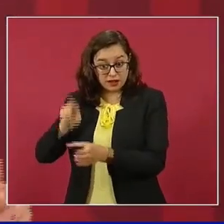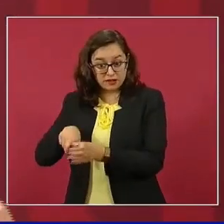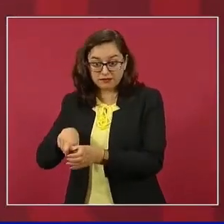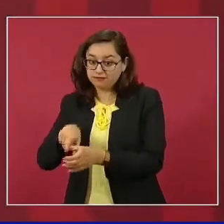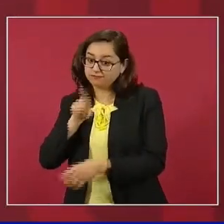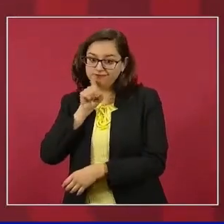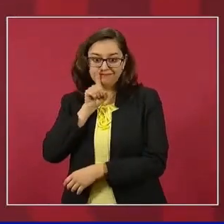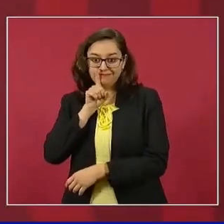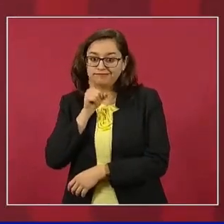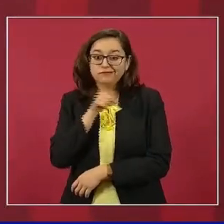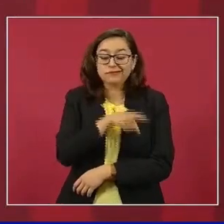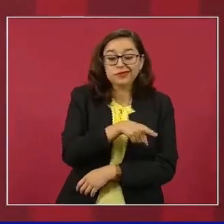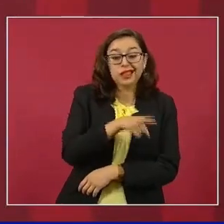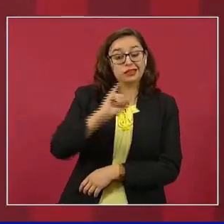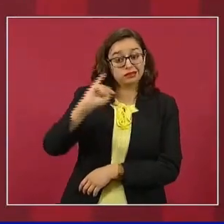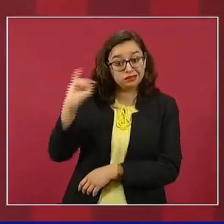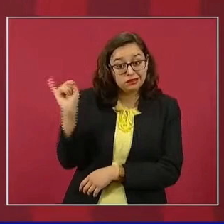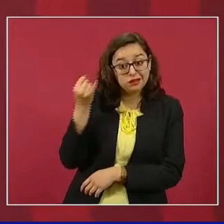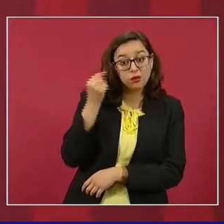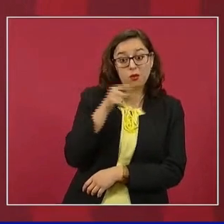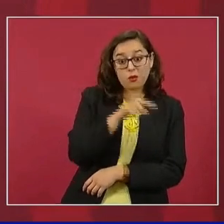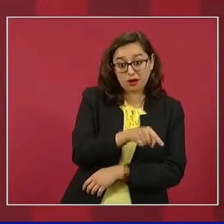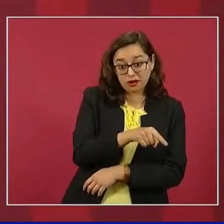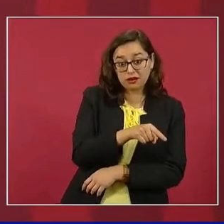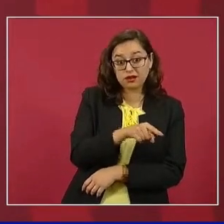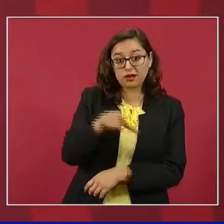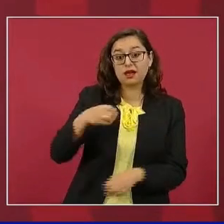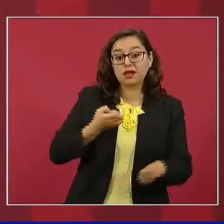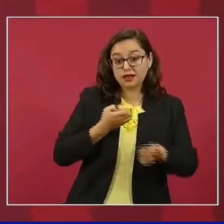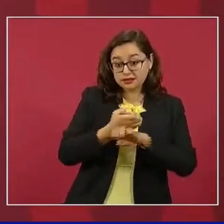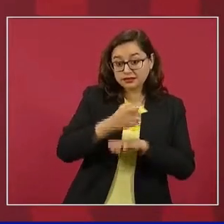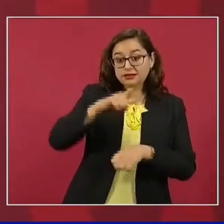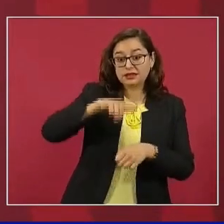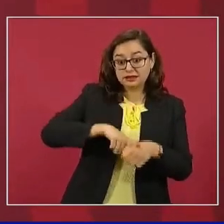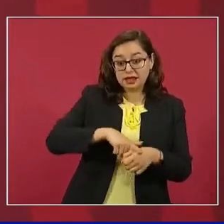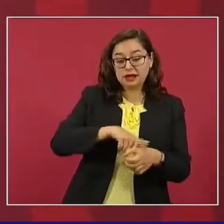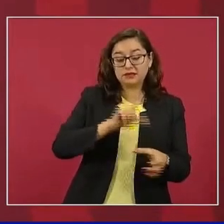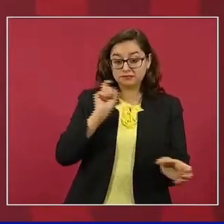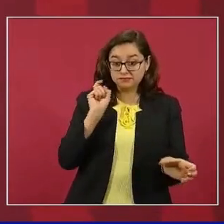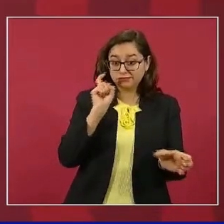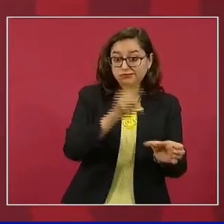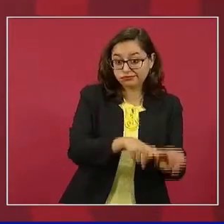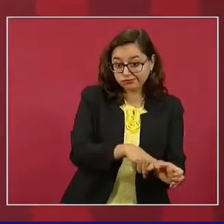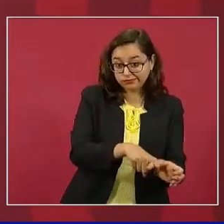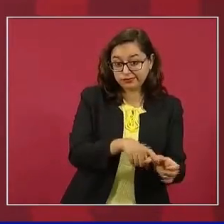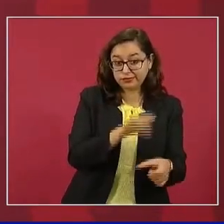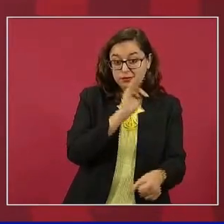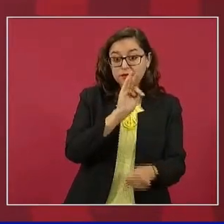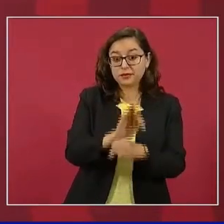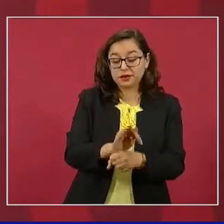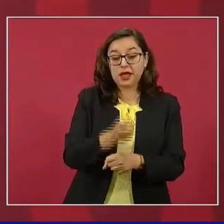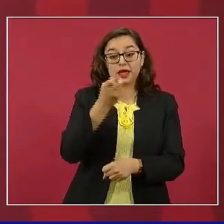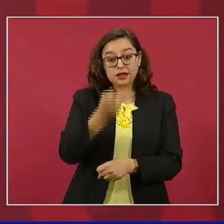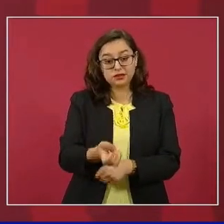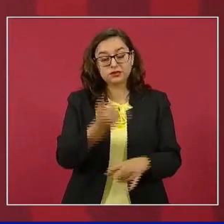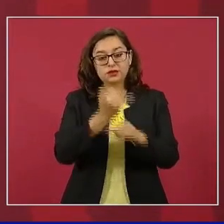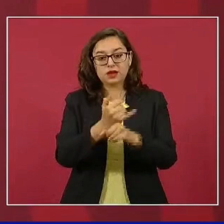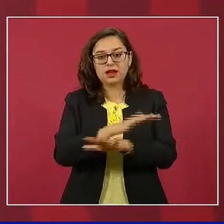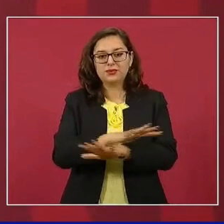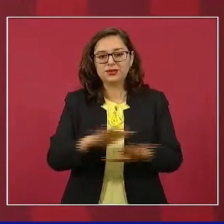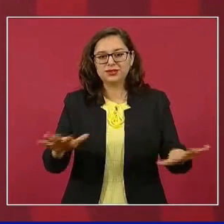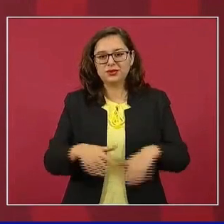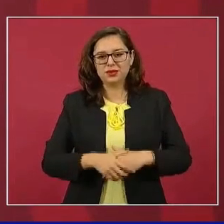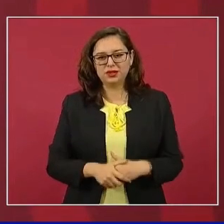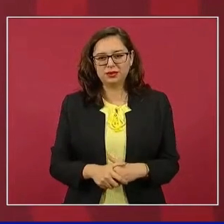del gobierno federal. Entonces, que conozcan estos elementos. De todas